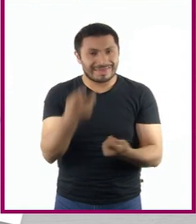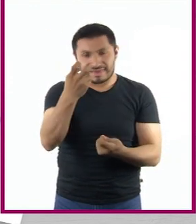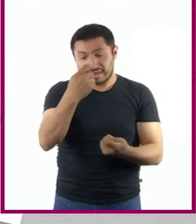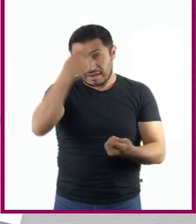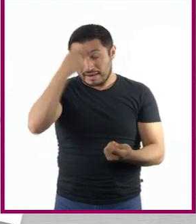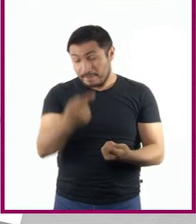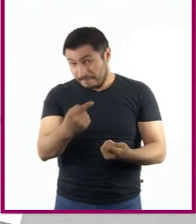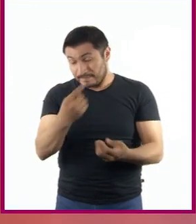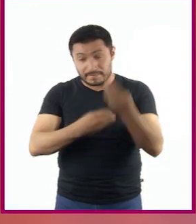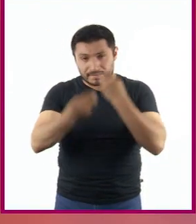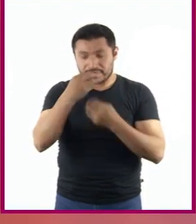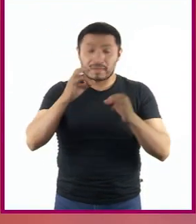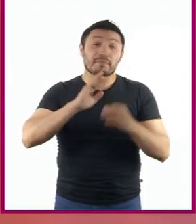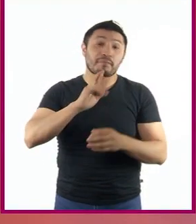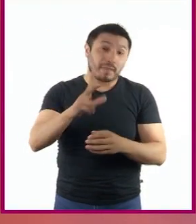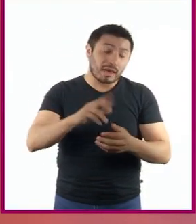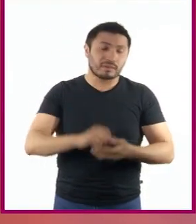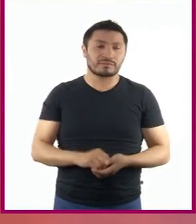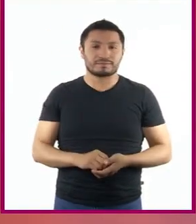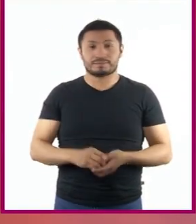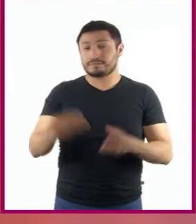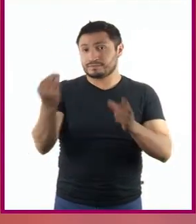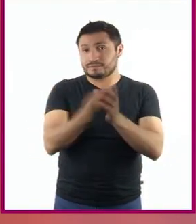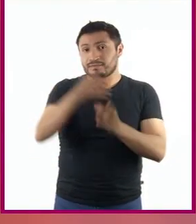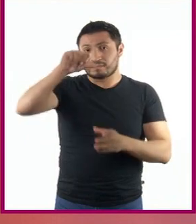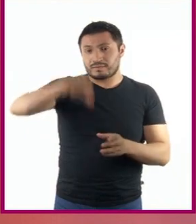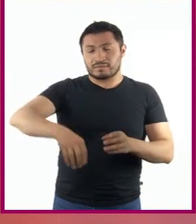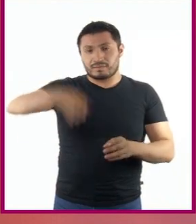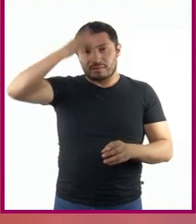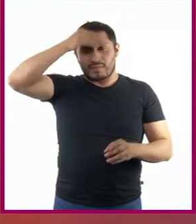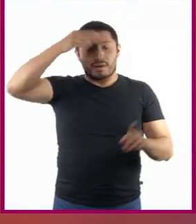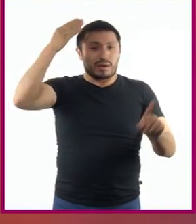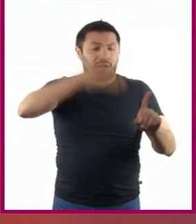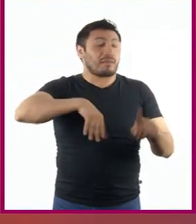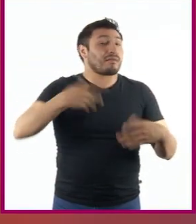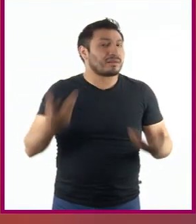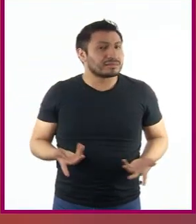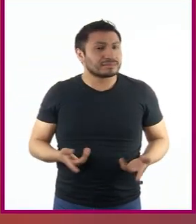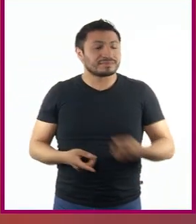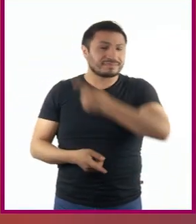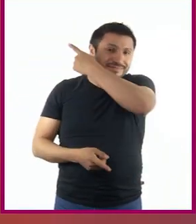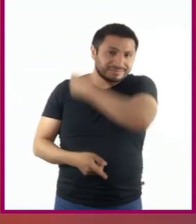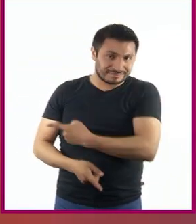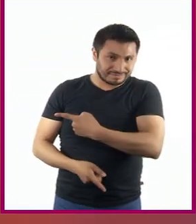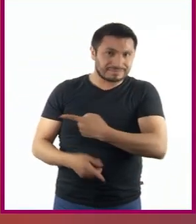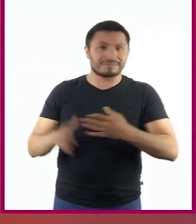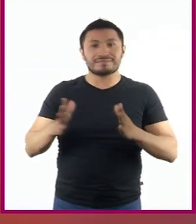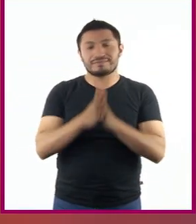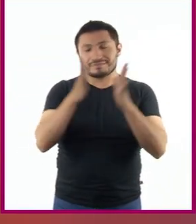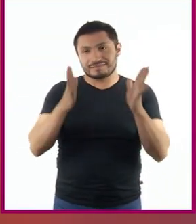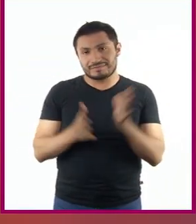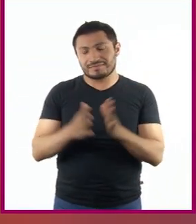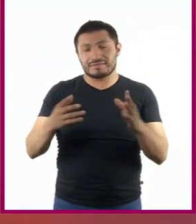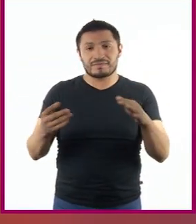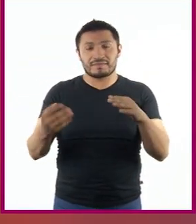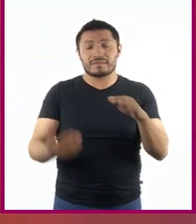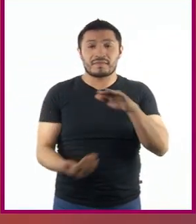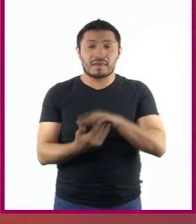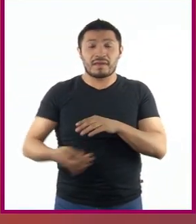problemáticas alimentarias. En esta sesión, el aprendizaje esperado fue: participa en una mesa redonda sobre un